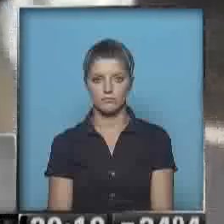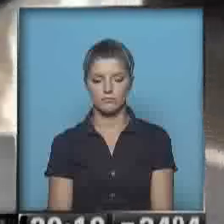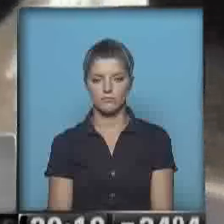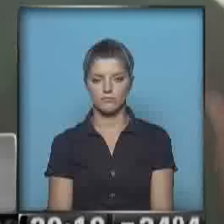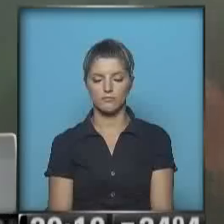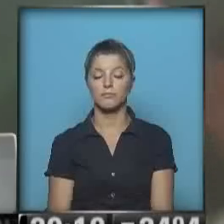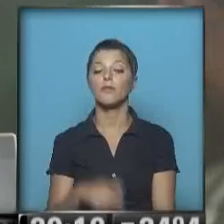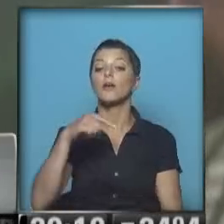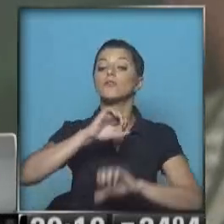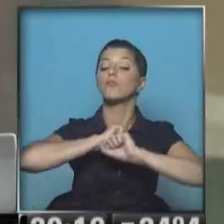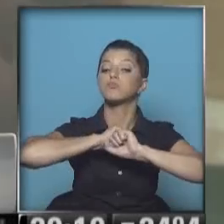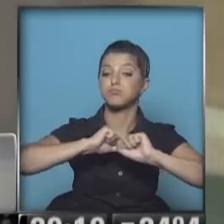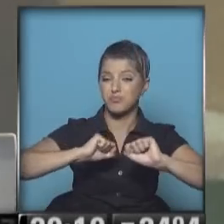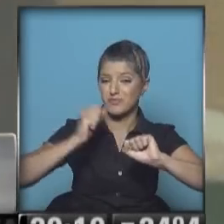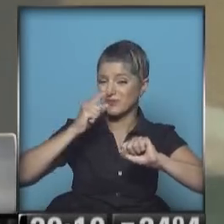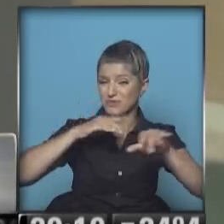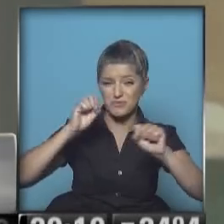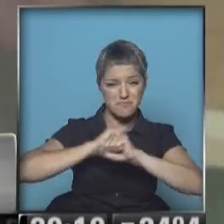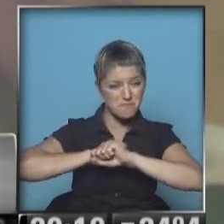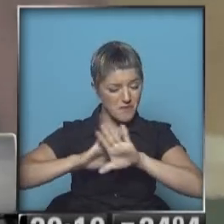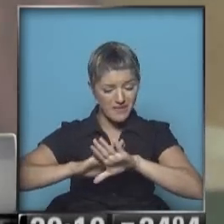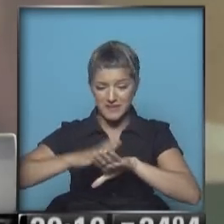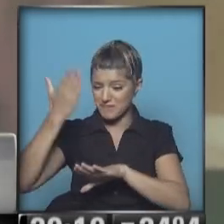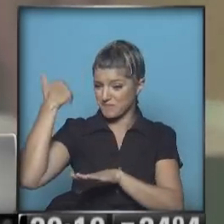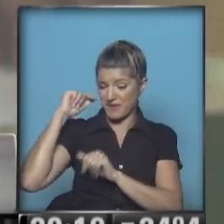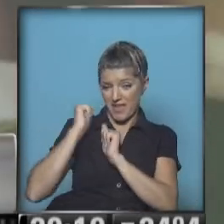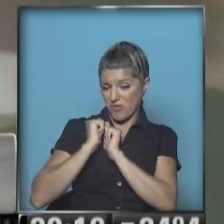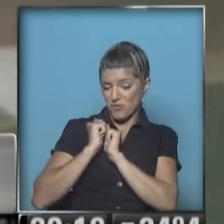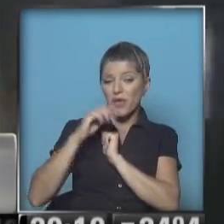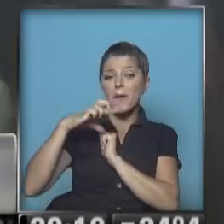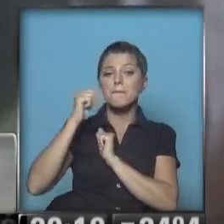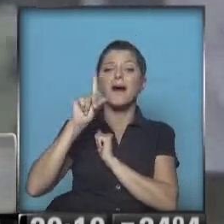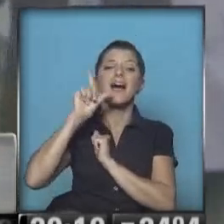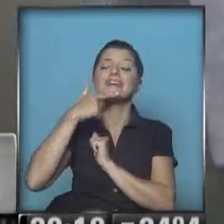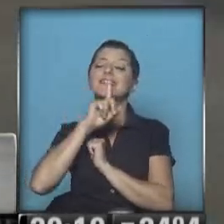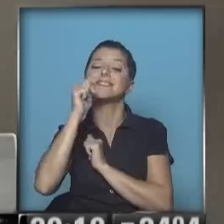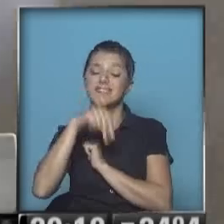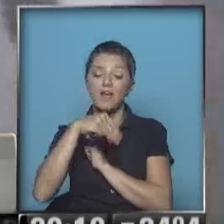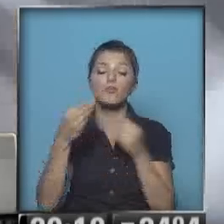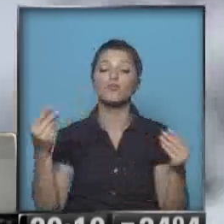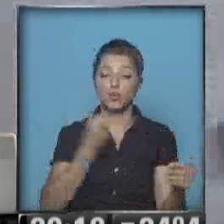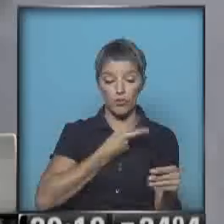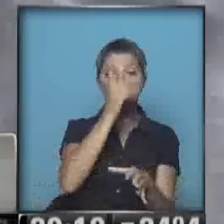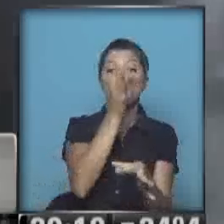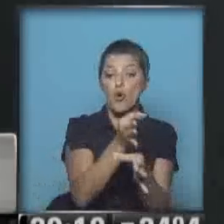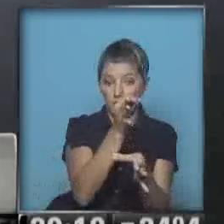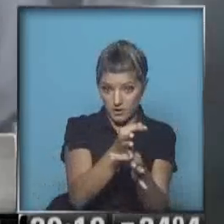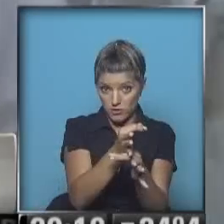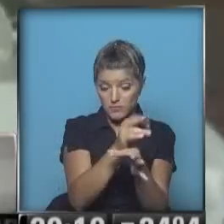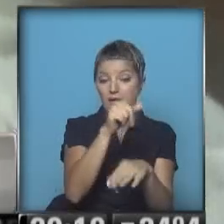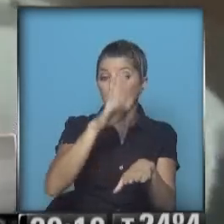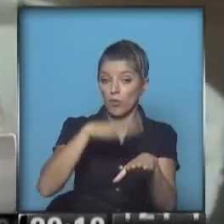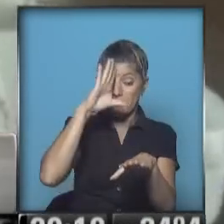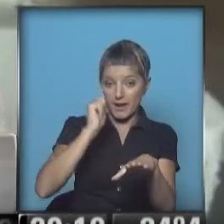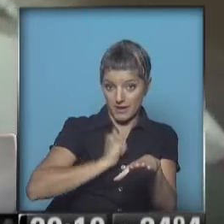El ataque, uno de los más trágicos de la reciente historia pakistaní, ocurrió en una escuela administrada por el ejército en la ciudad de